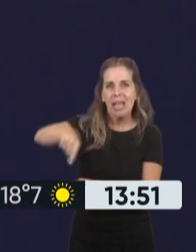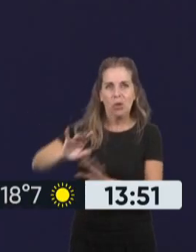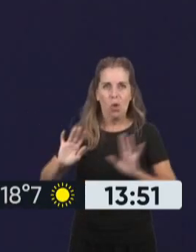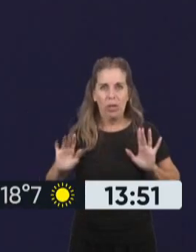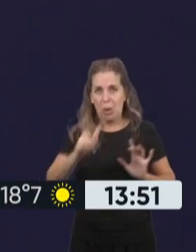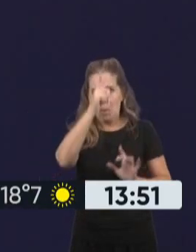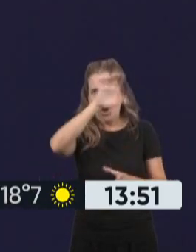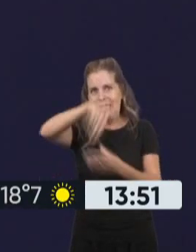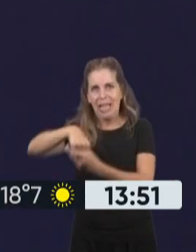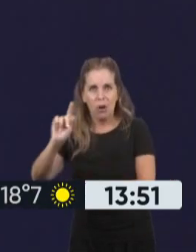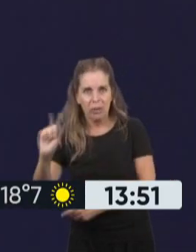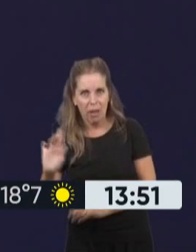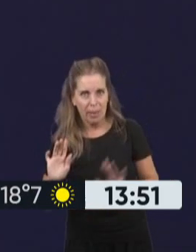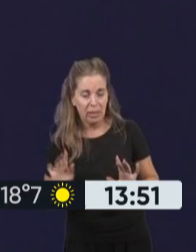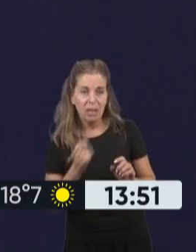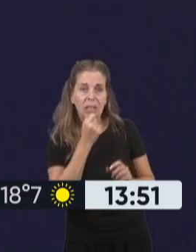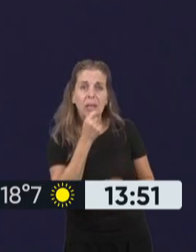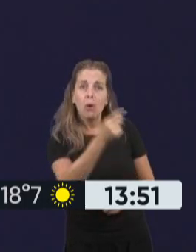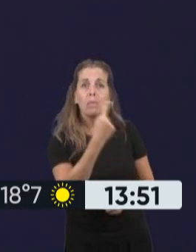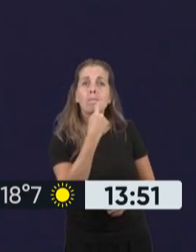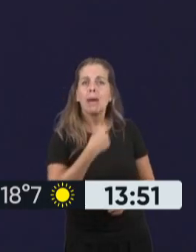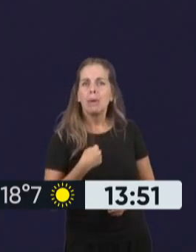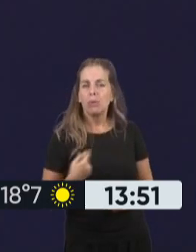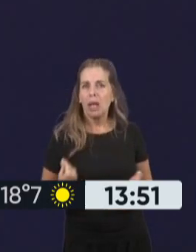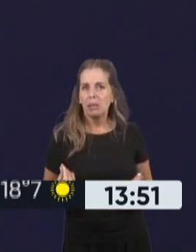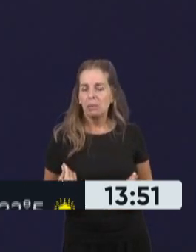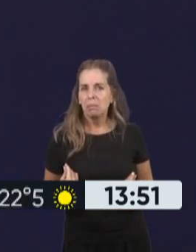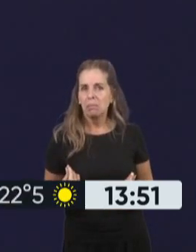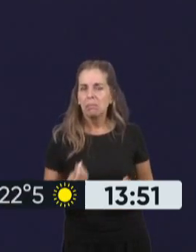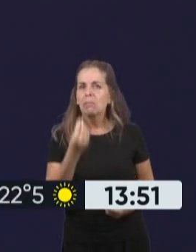la pregunta es ¿por qué si